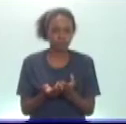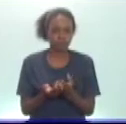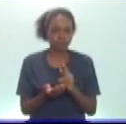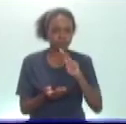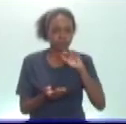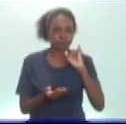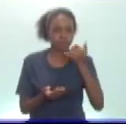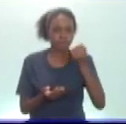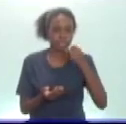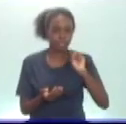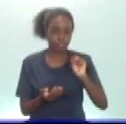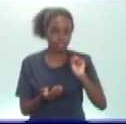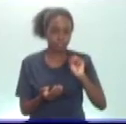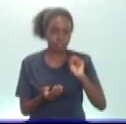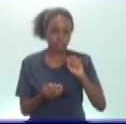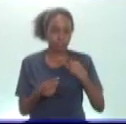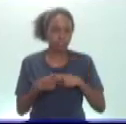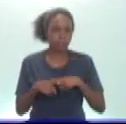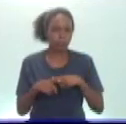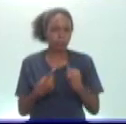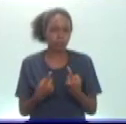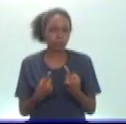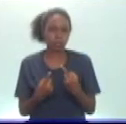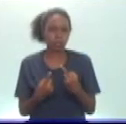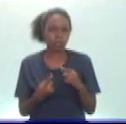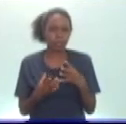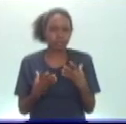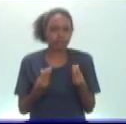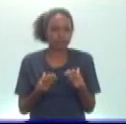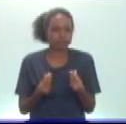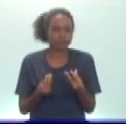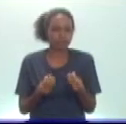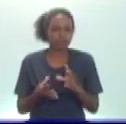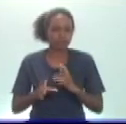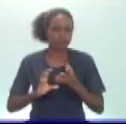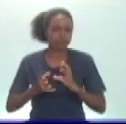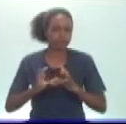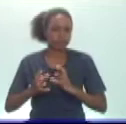yo la pongo en plural, porque existen